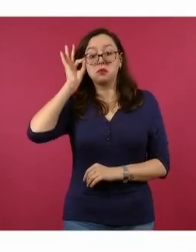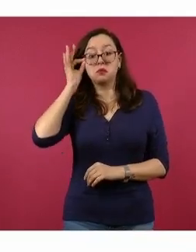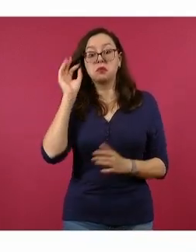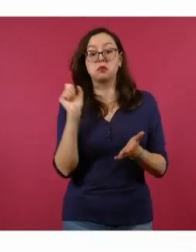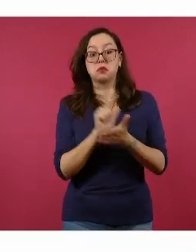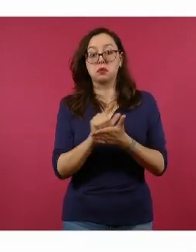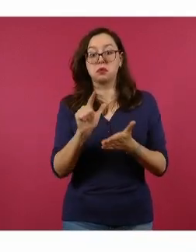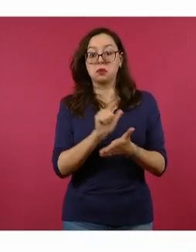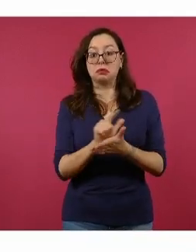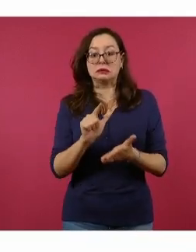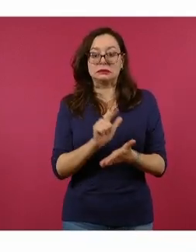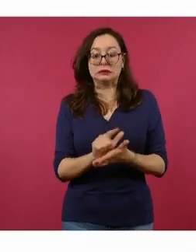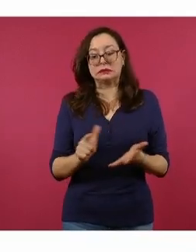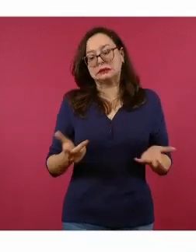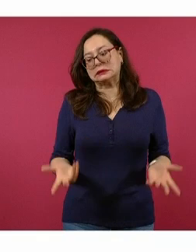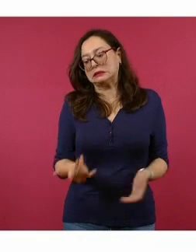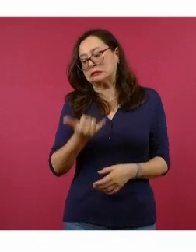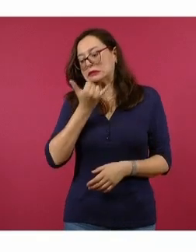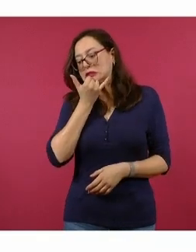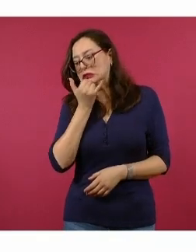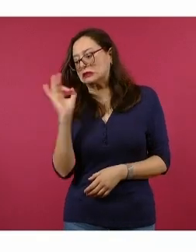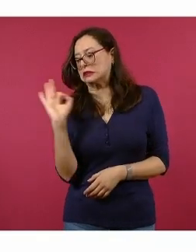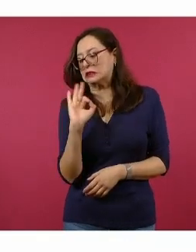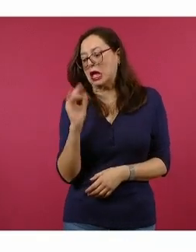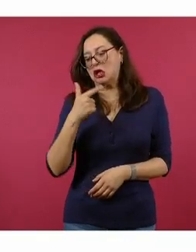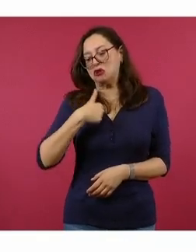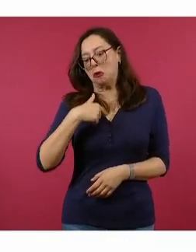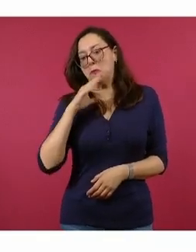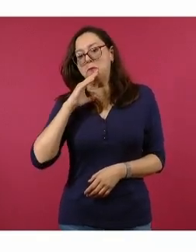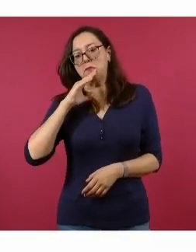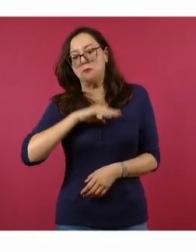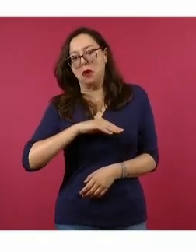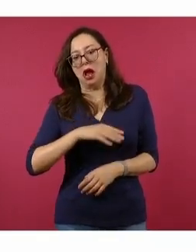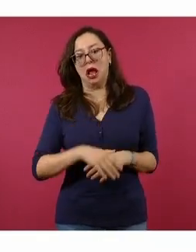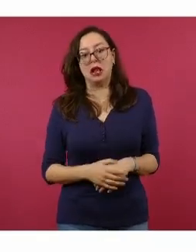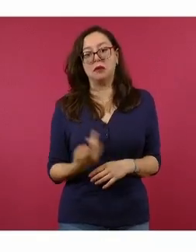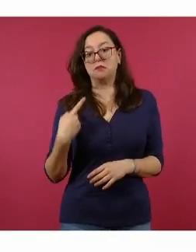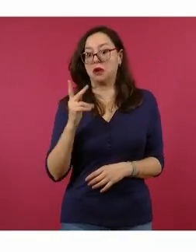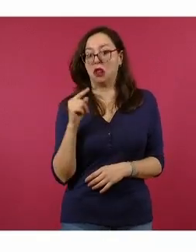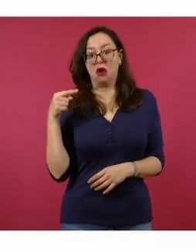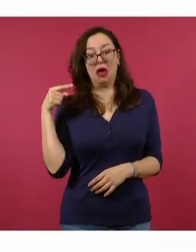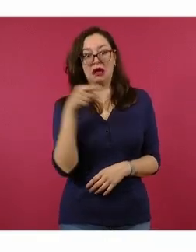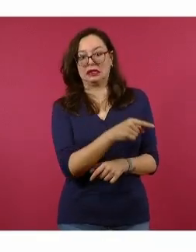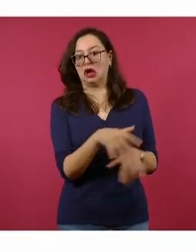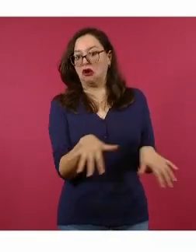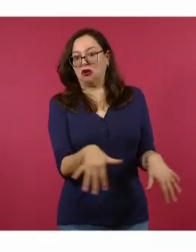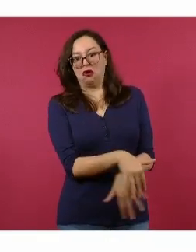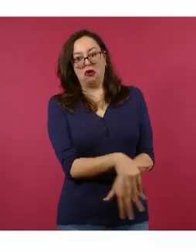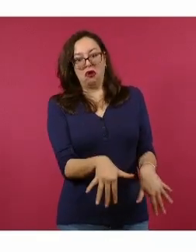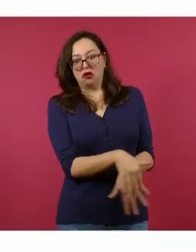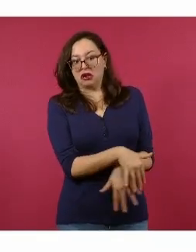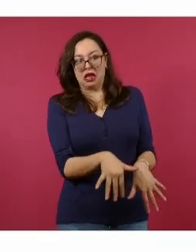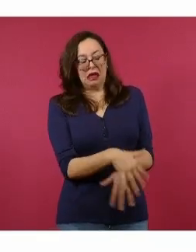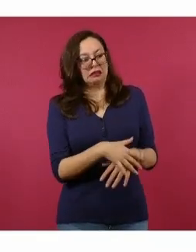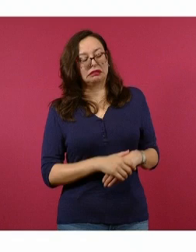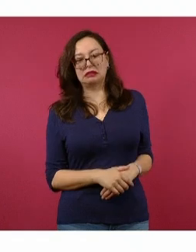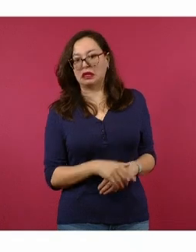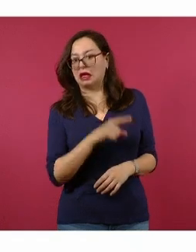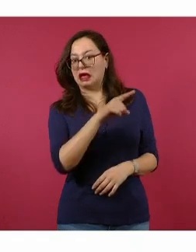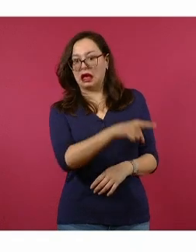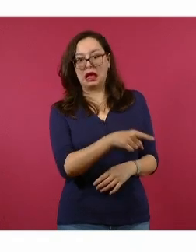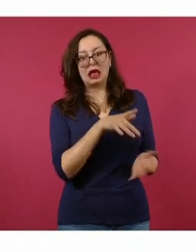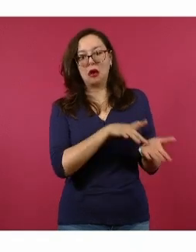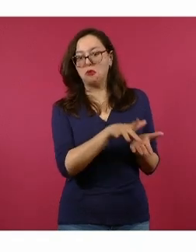se va a oír culo y no quiero que me tomen a mal, súper ultra mega Chaira, ¿no? Viene una vez por semana y le pago,